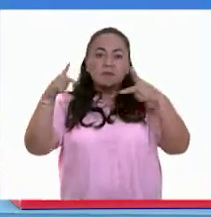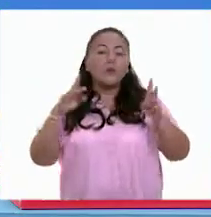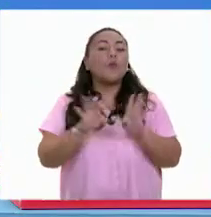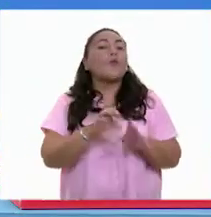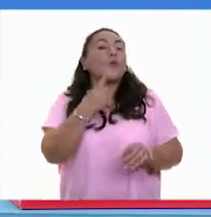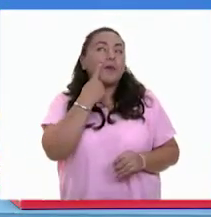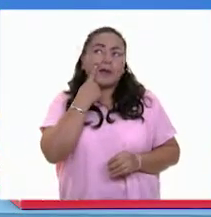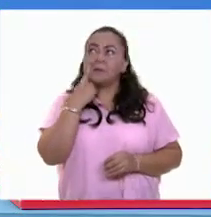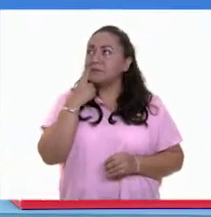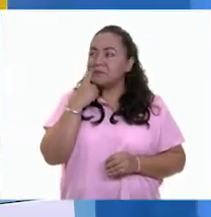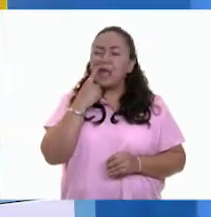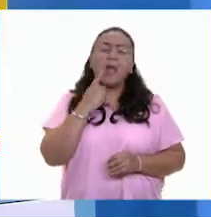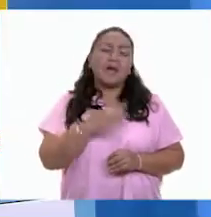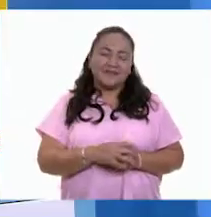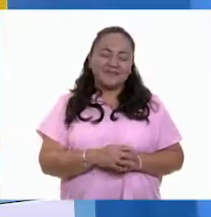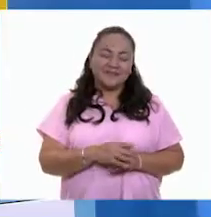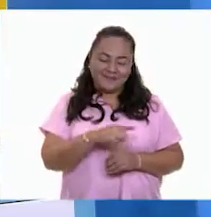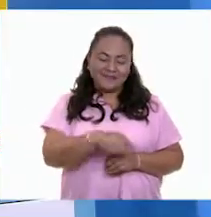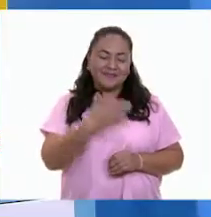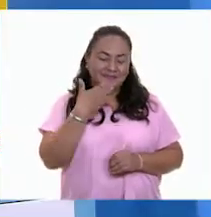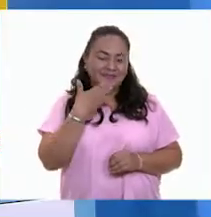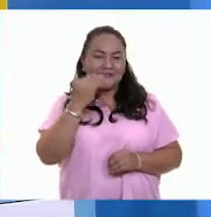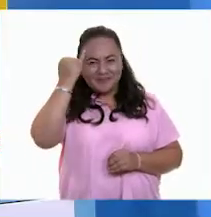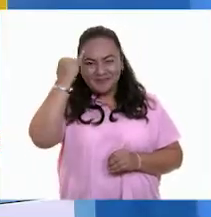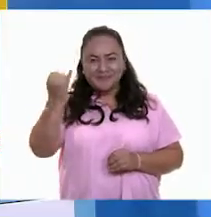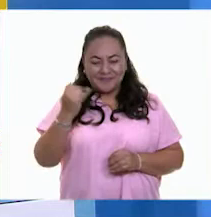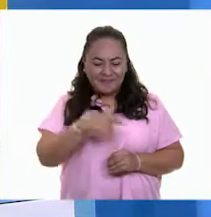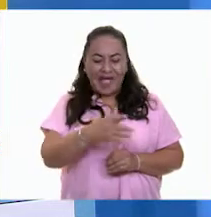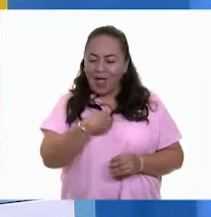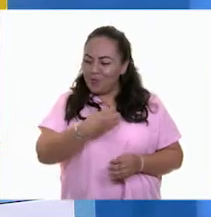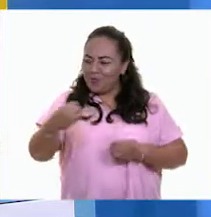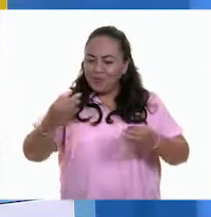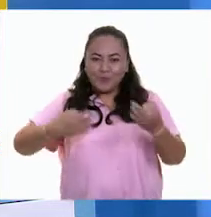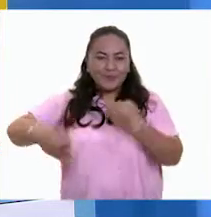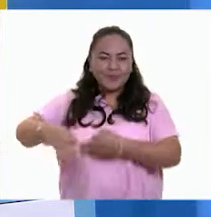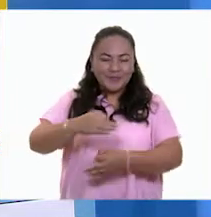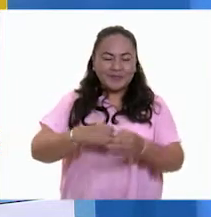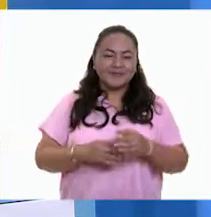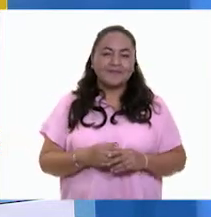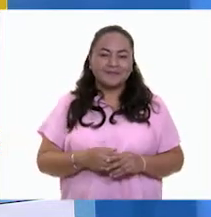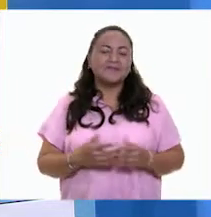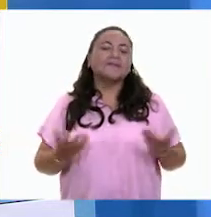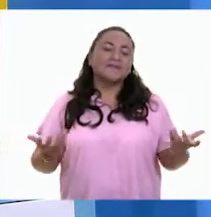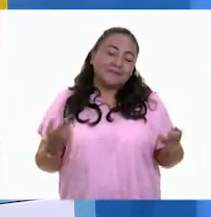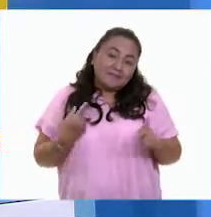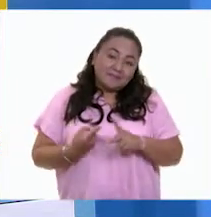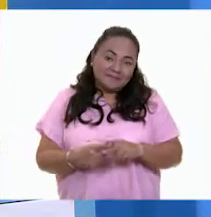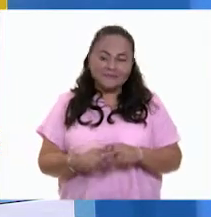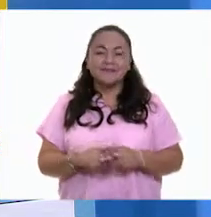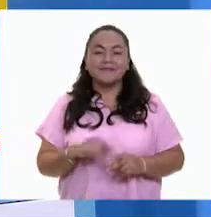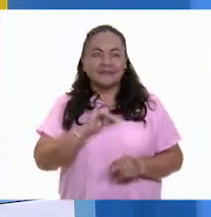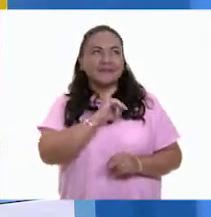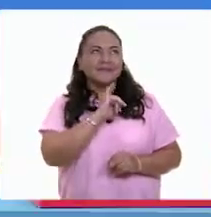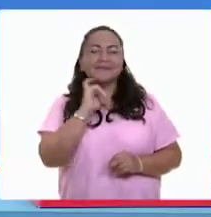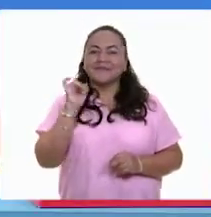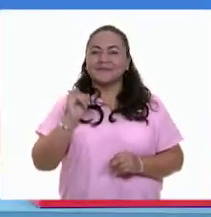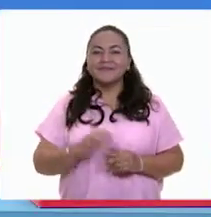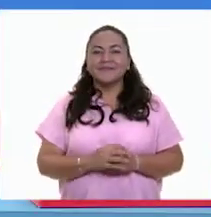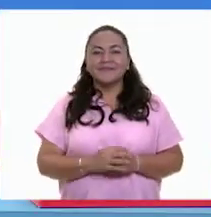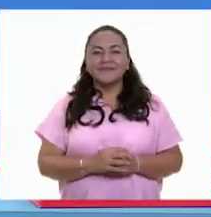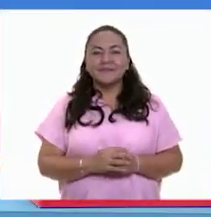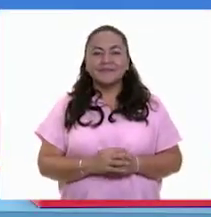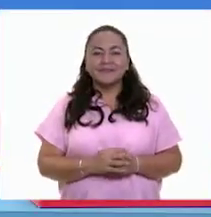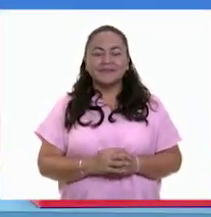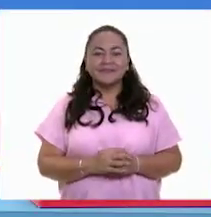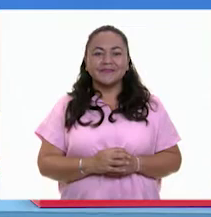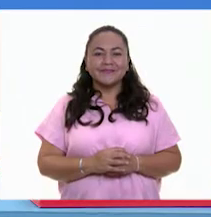le parece, maestra? Me parece muy bien. Ya nos organizaste a todos, Raulito. Pues entonces, comencemos. Sí.